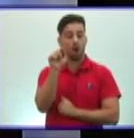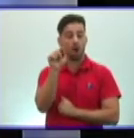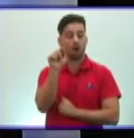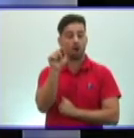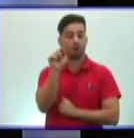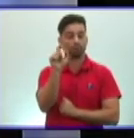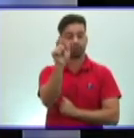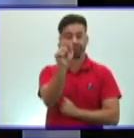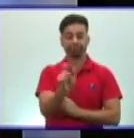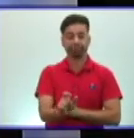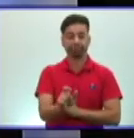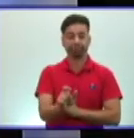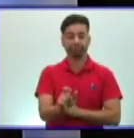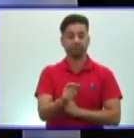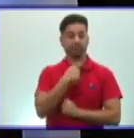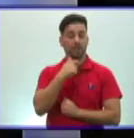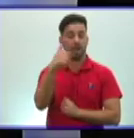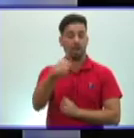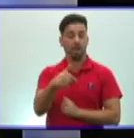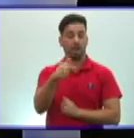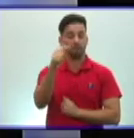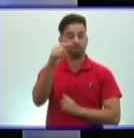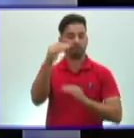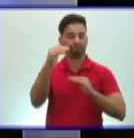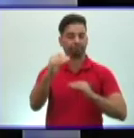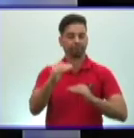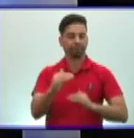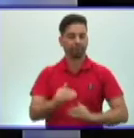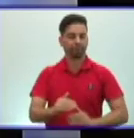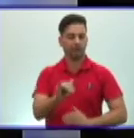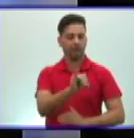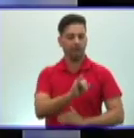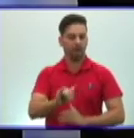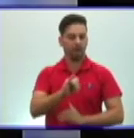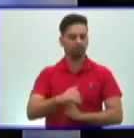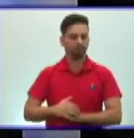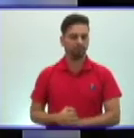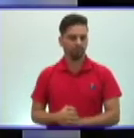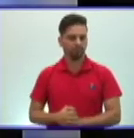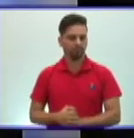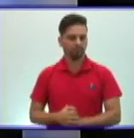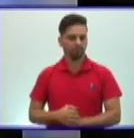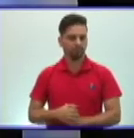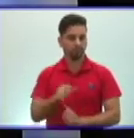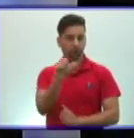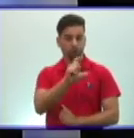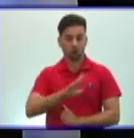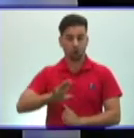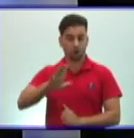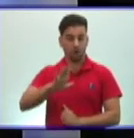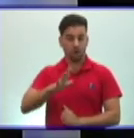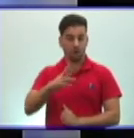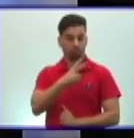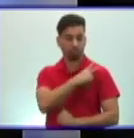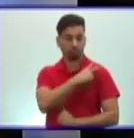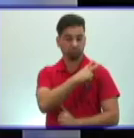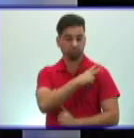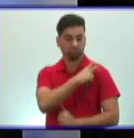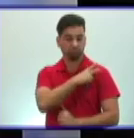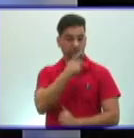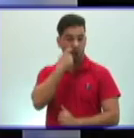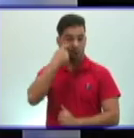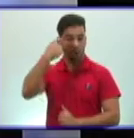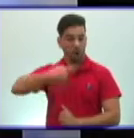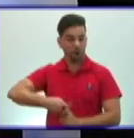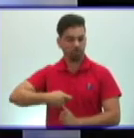o qué de curioso tiene esto. En una sociedad patriarcal, los hombres imponen sus criterios